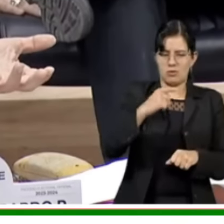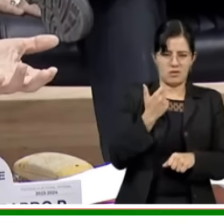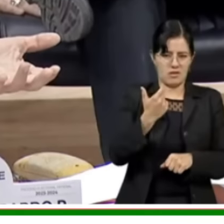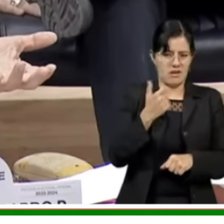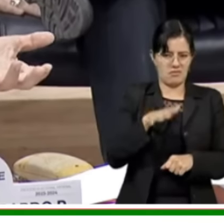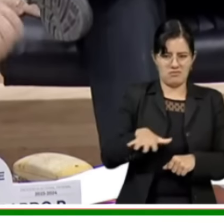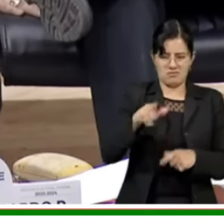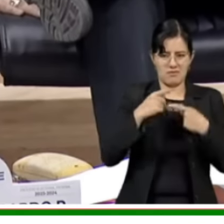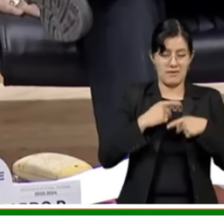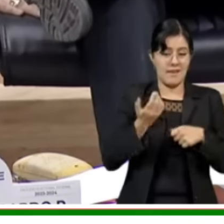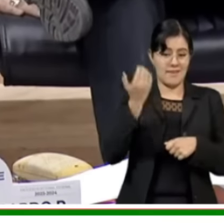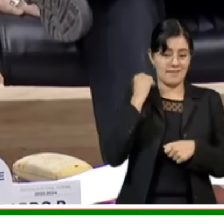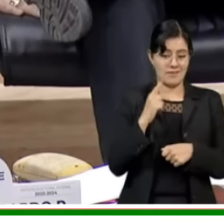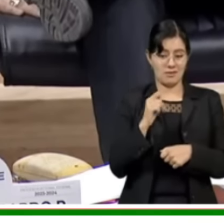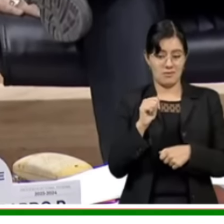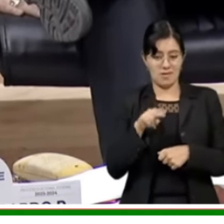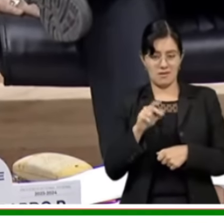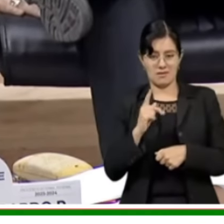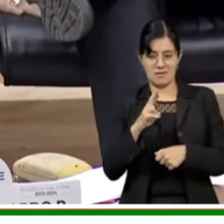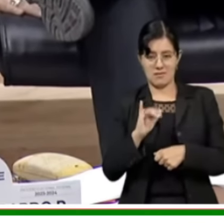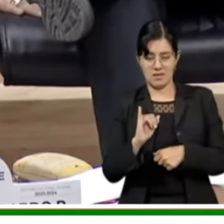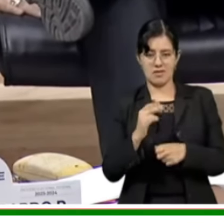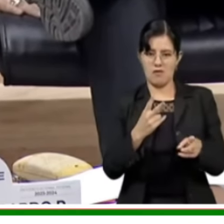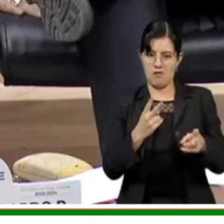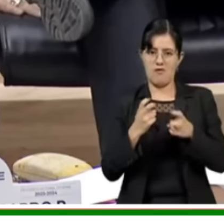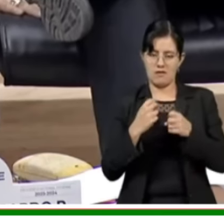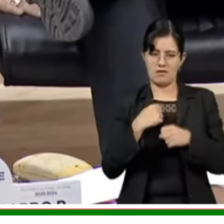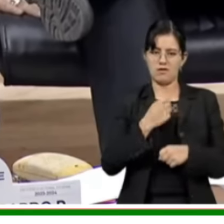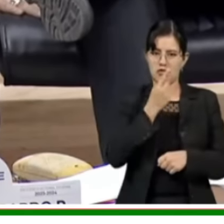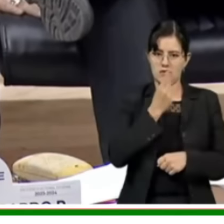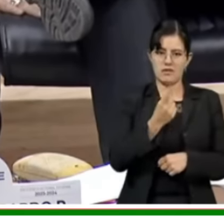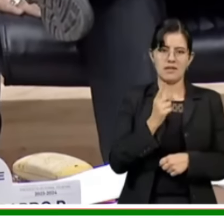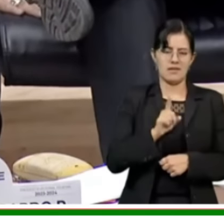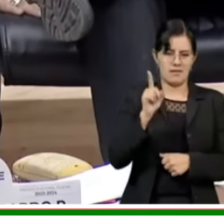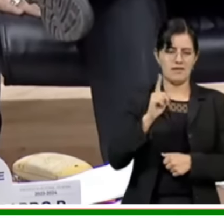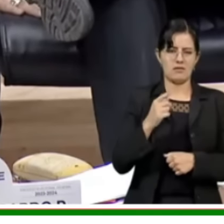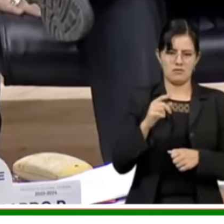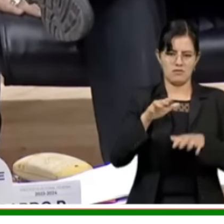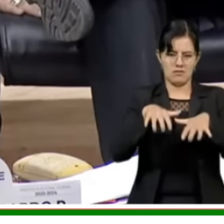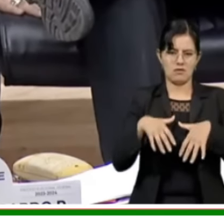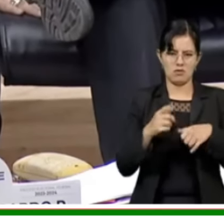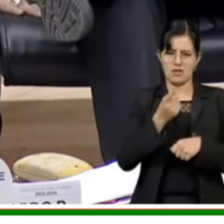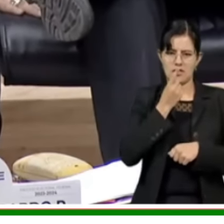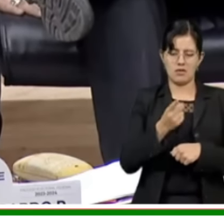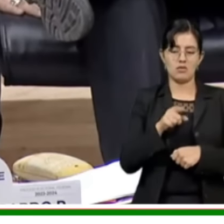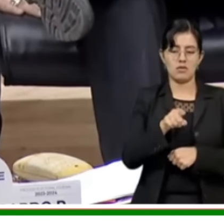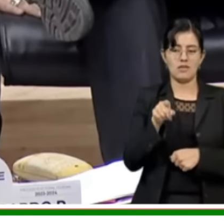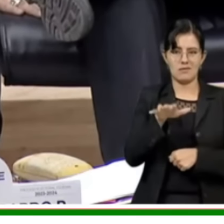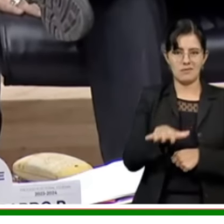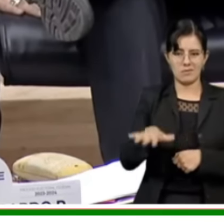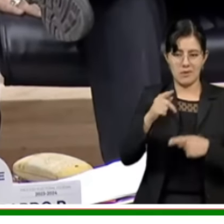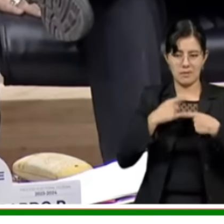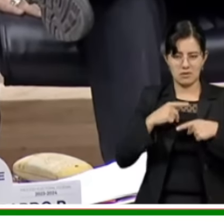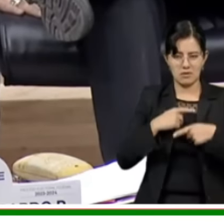robaba el pri Y el pan yo se los dije en Tribuna se lo repito aquí para que se acuerden viven del pueblo y traicionan al